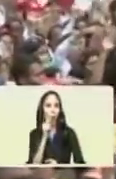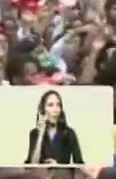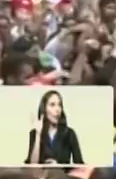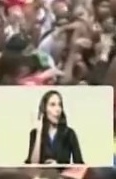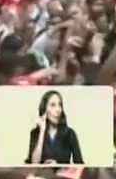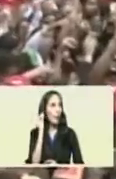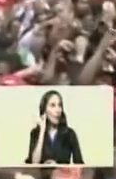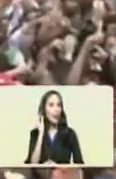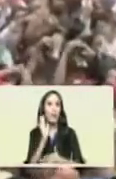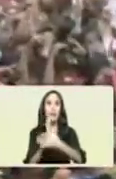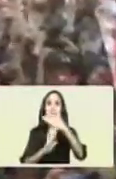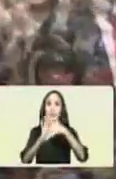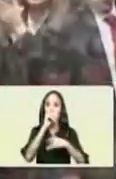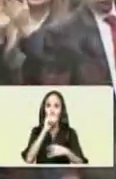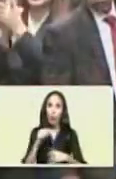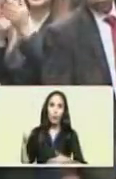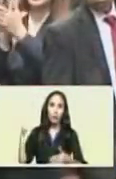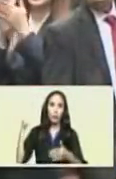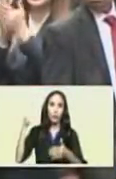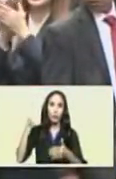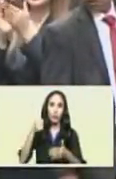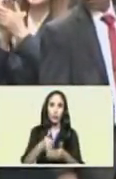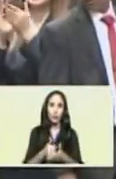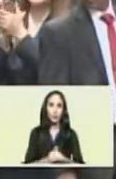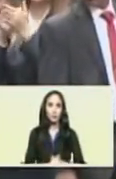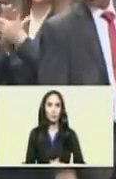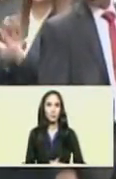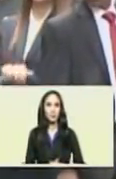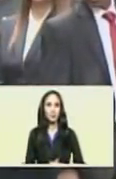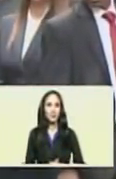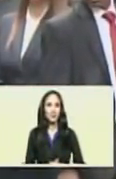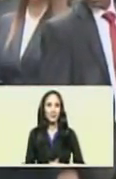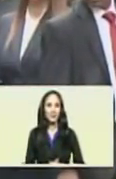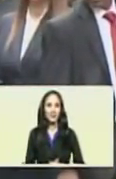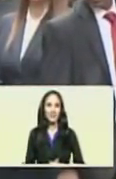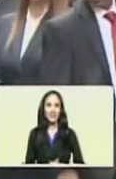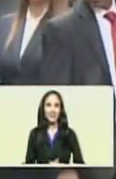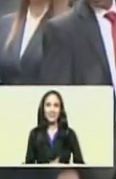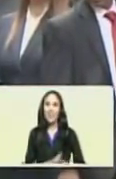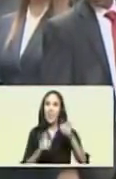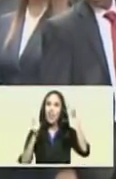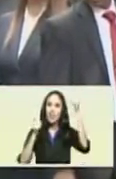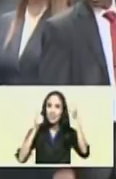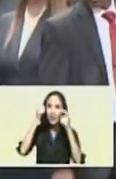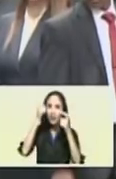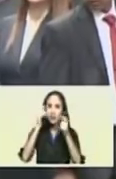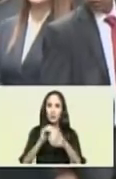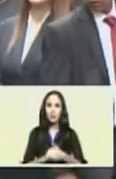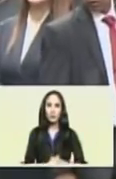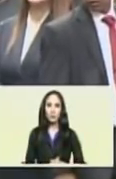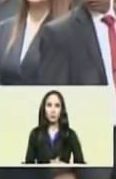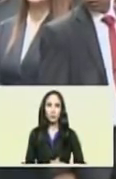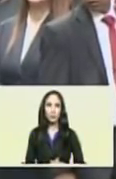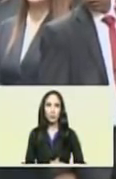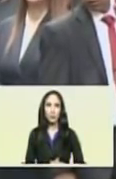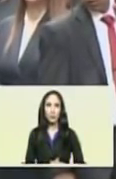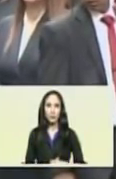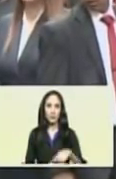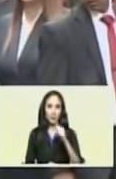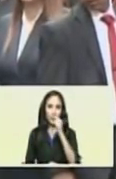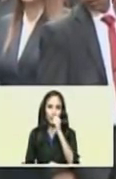que pasó a otro plan do nuestro comandante chávez y hoy